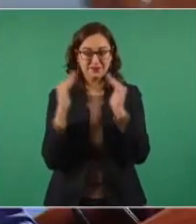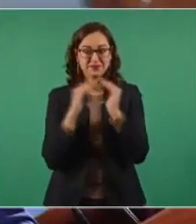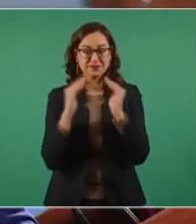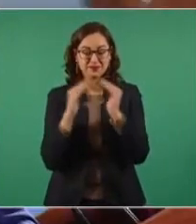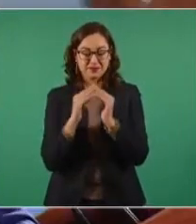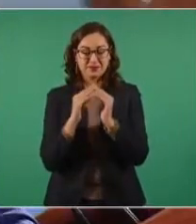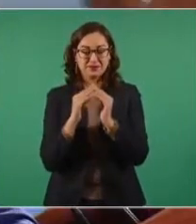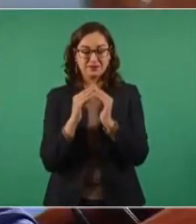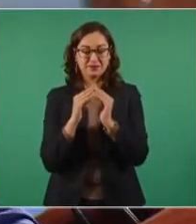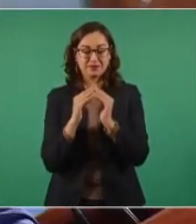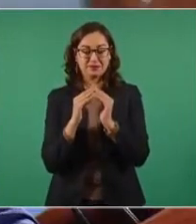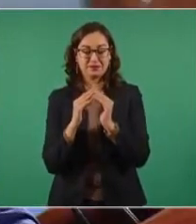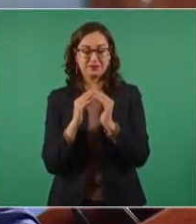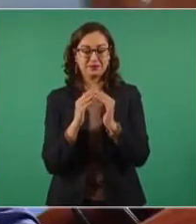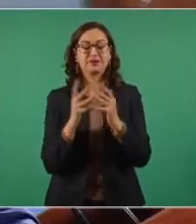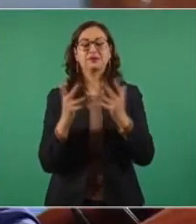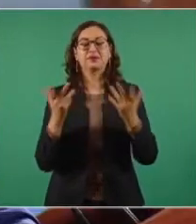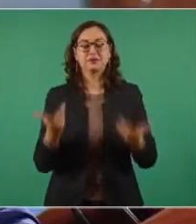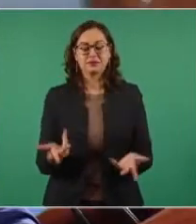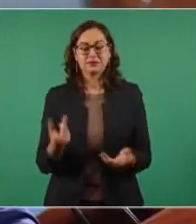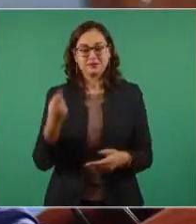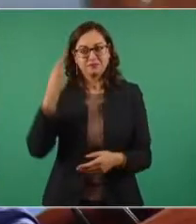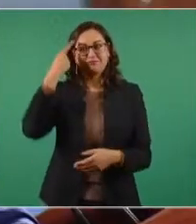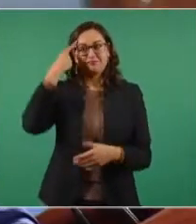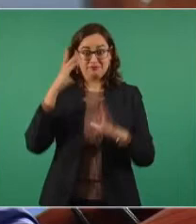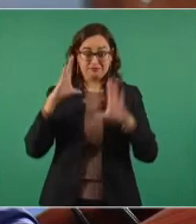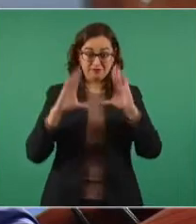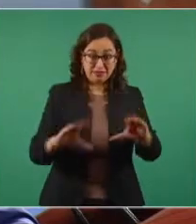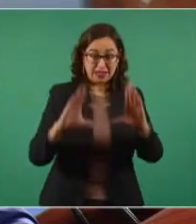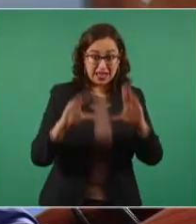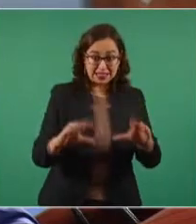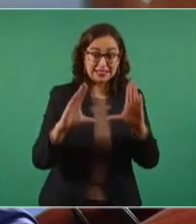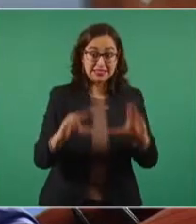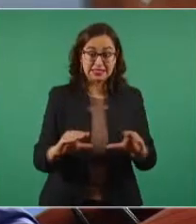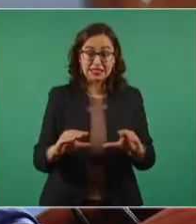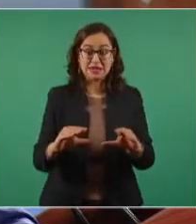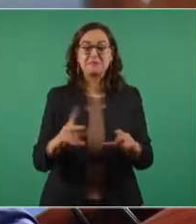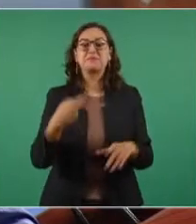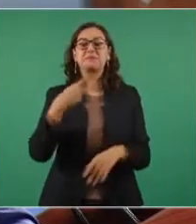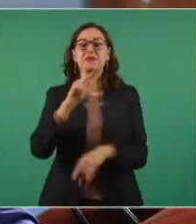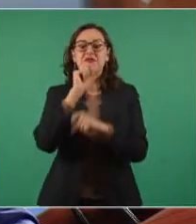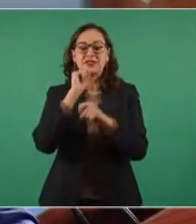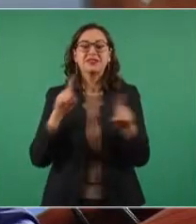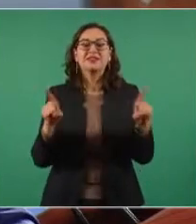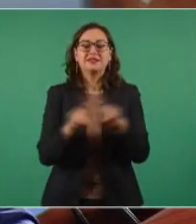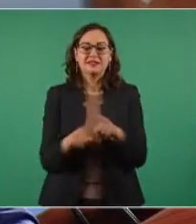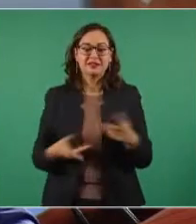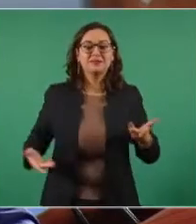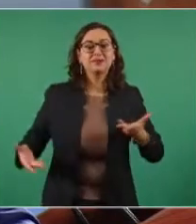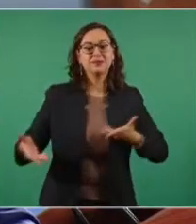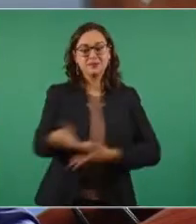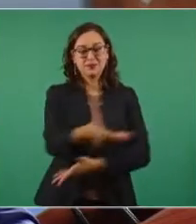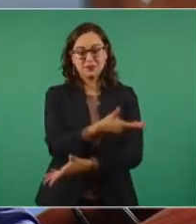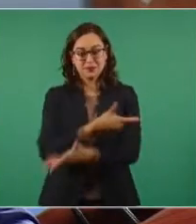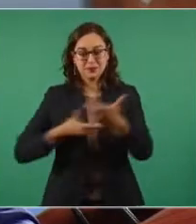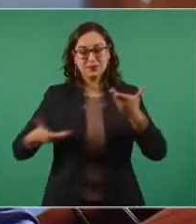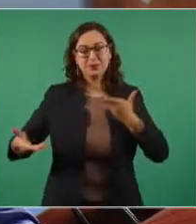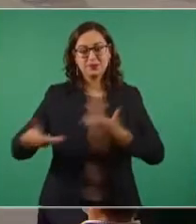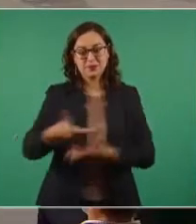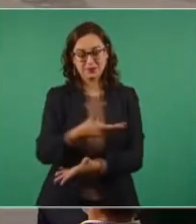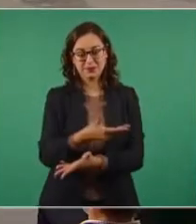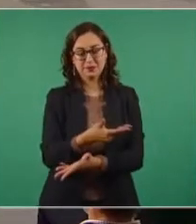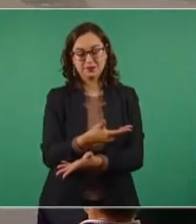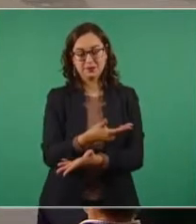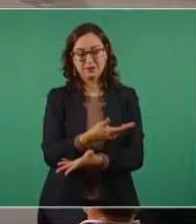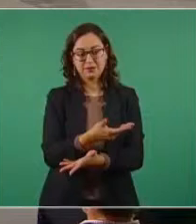reciben los conocimientos es un centro de convivencia la educación